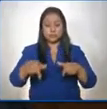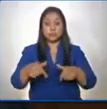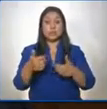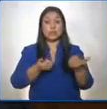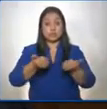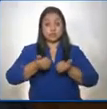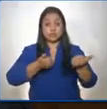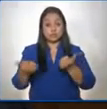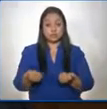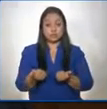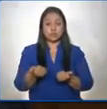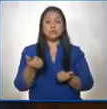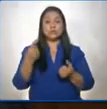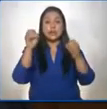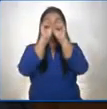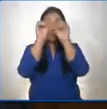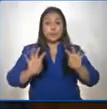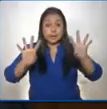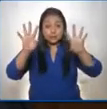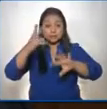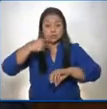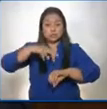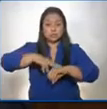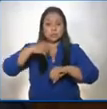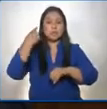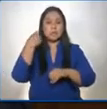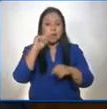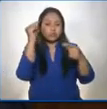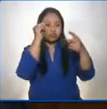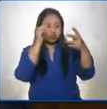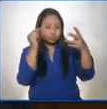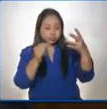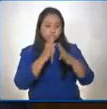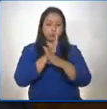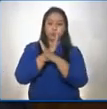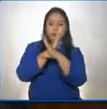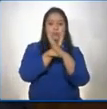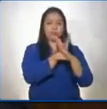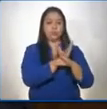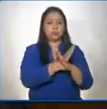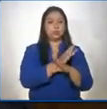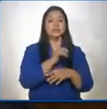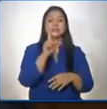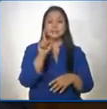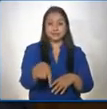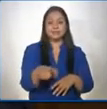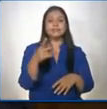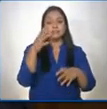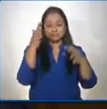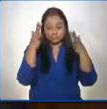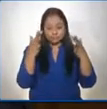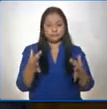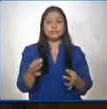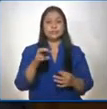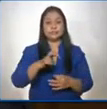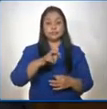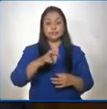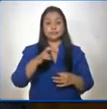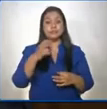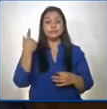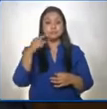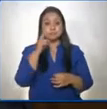del Palacio Nacional, a cumplir con el protocolo, y tuvimos la necesidad de tomar la decisión de